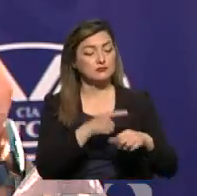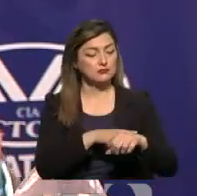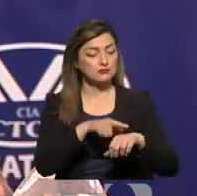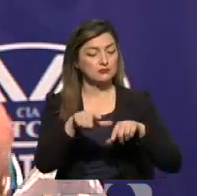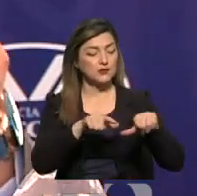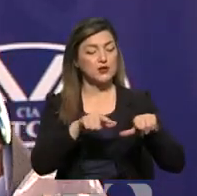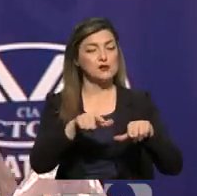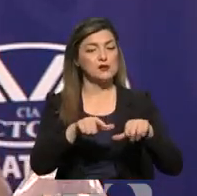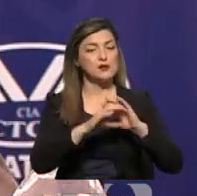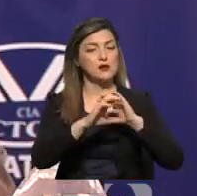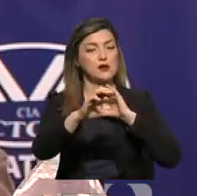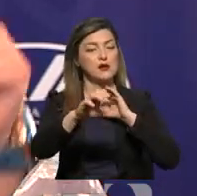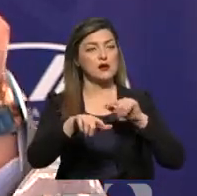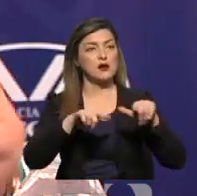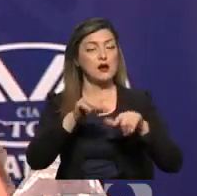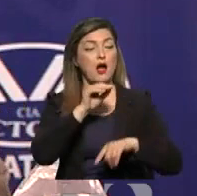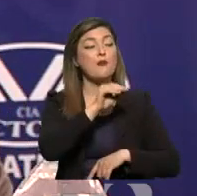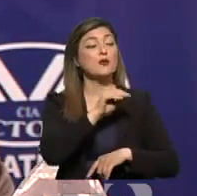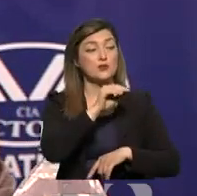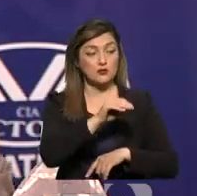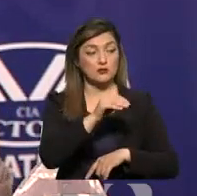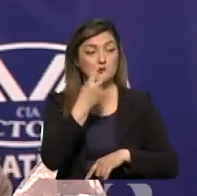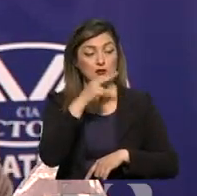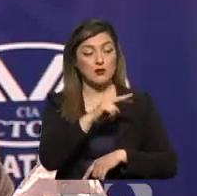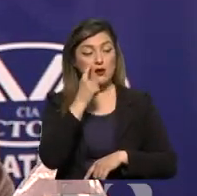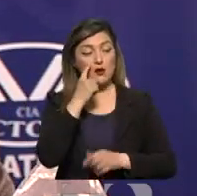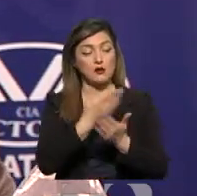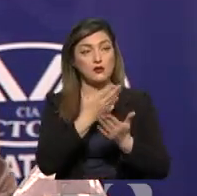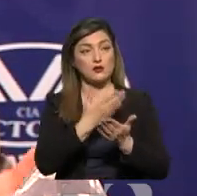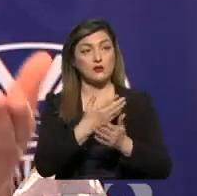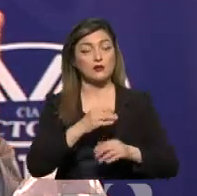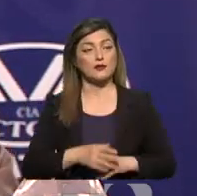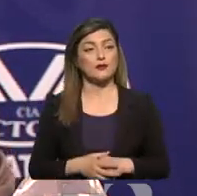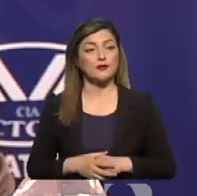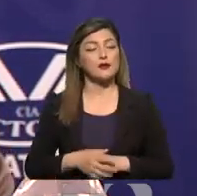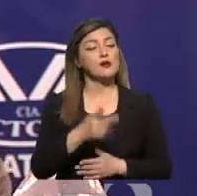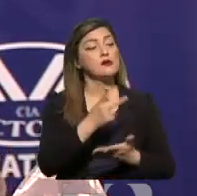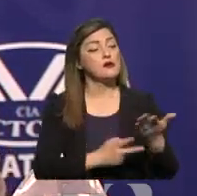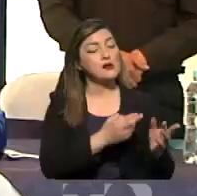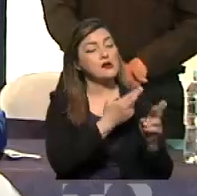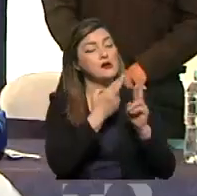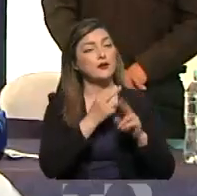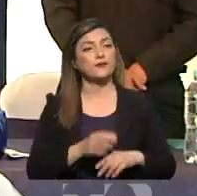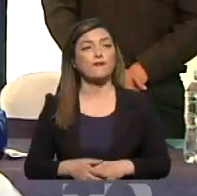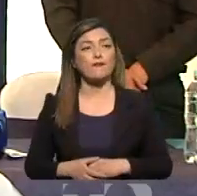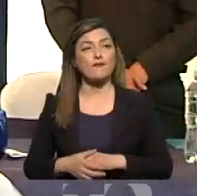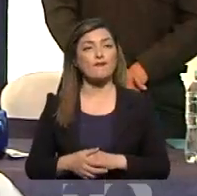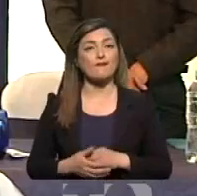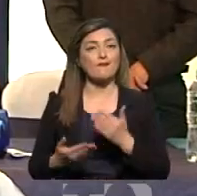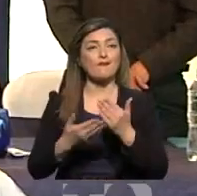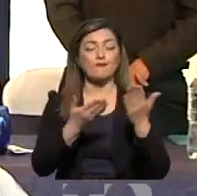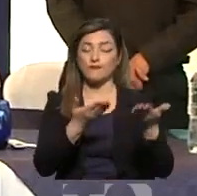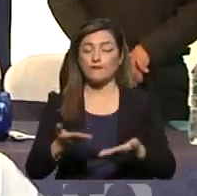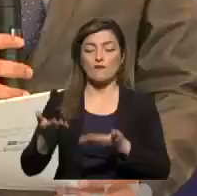tal lugar tal unidad en tal punto georeferenciado qué es lo que sucedió y esperamos una respuesta en el evento de presentación